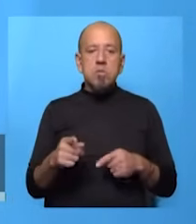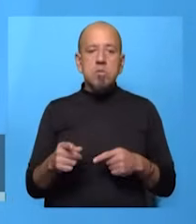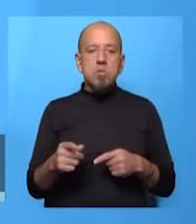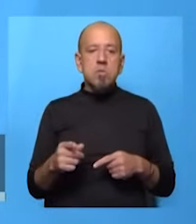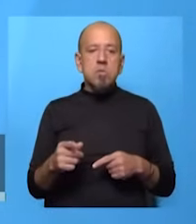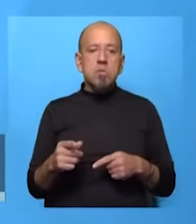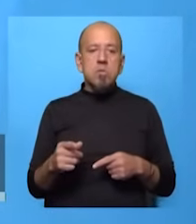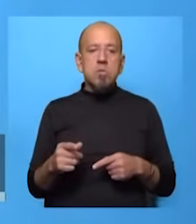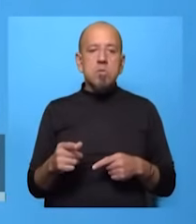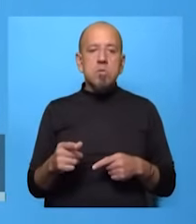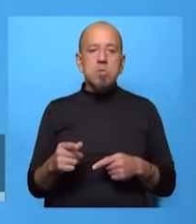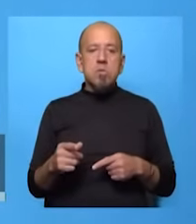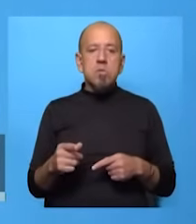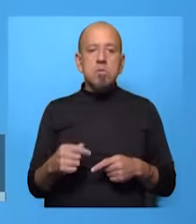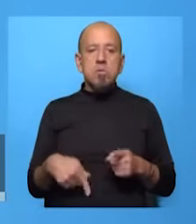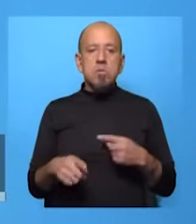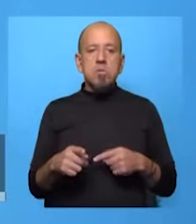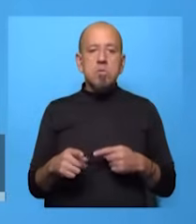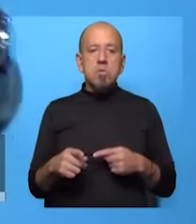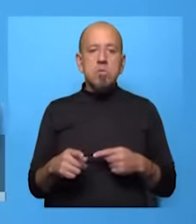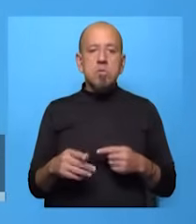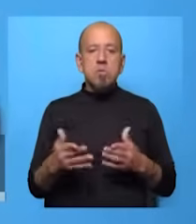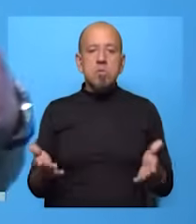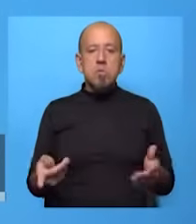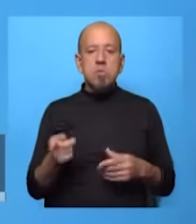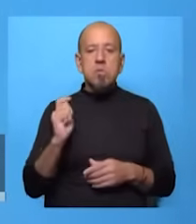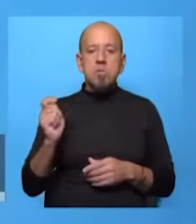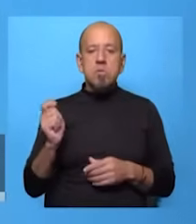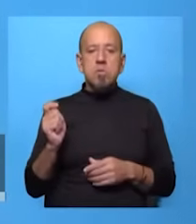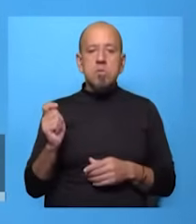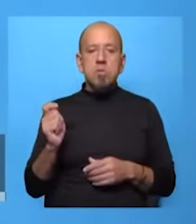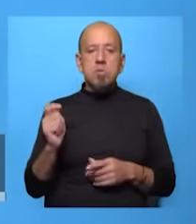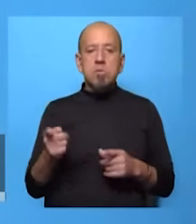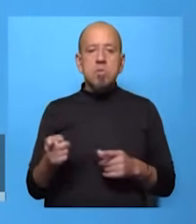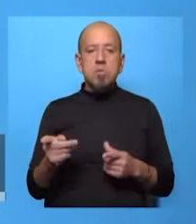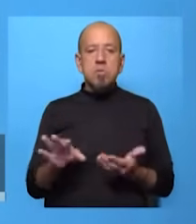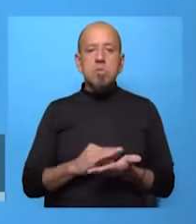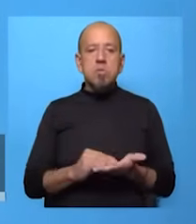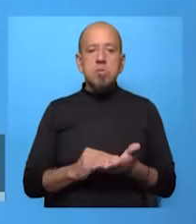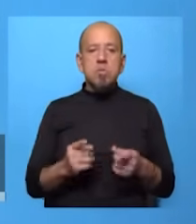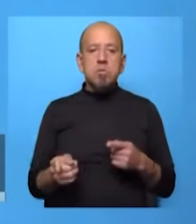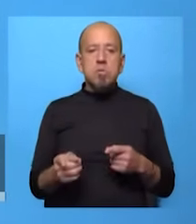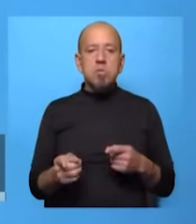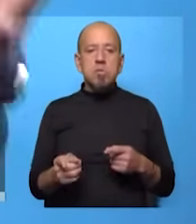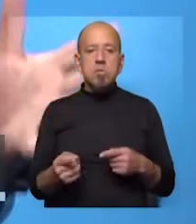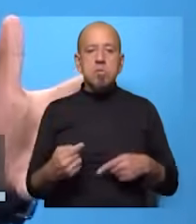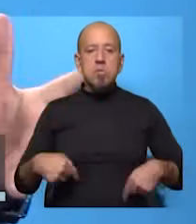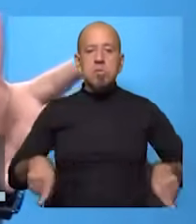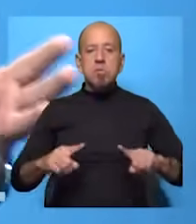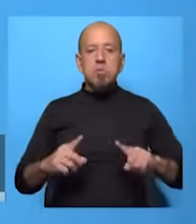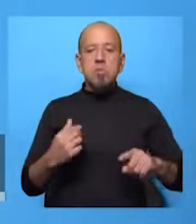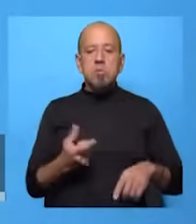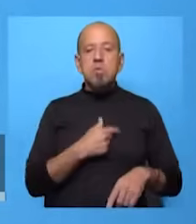país se dirige solo de adentro del de la parte pública de las oficinas públicas y no una estrategia de desarrollo tiene que involucrar el conjunto de la